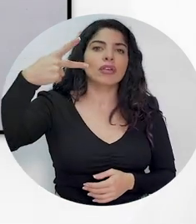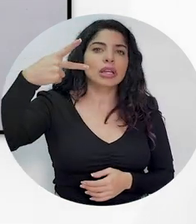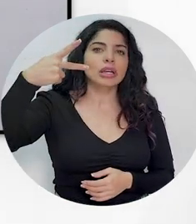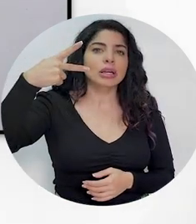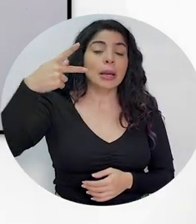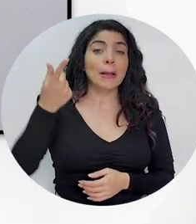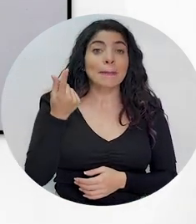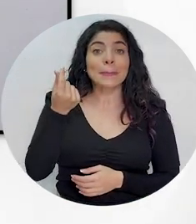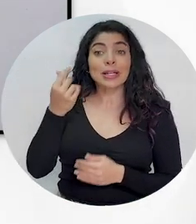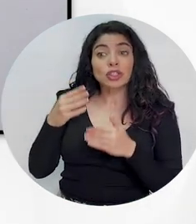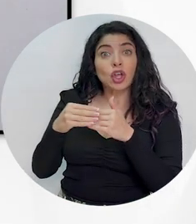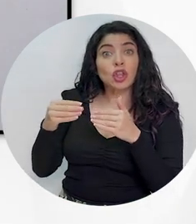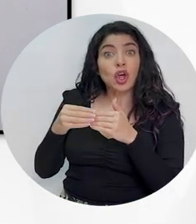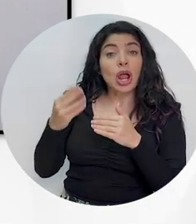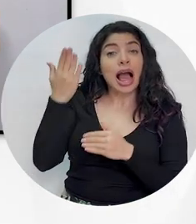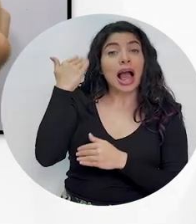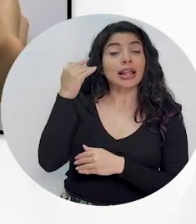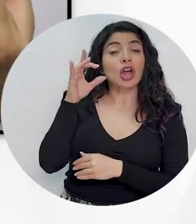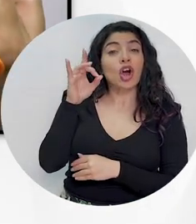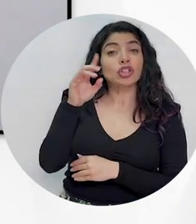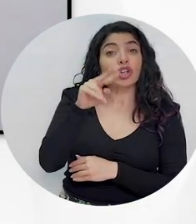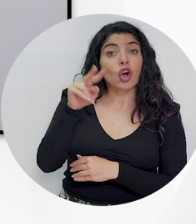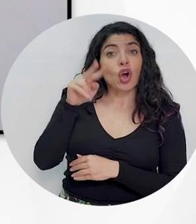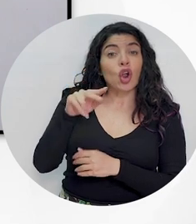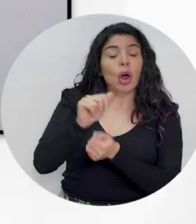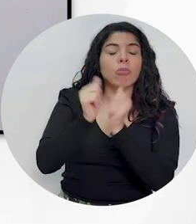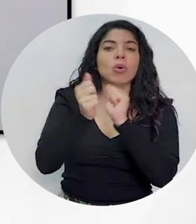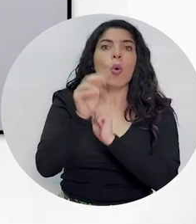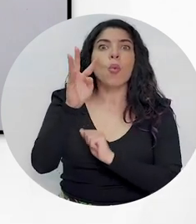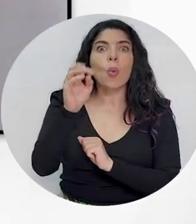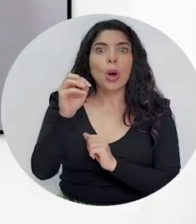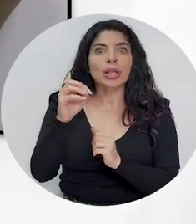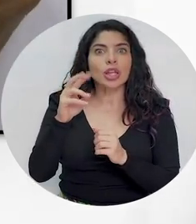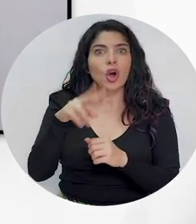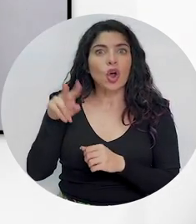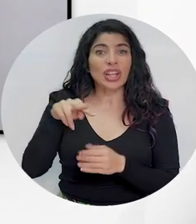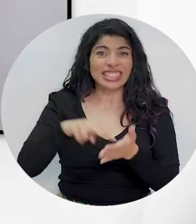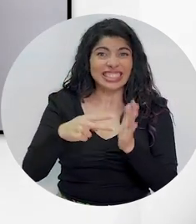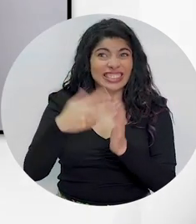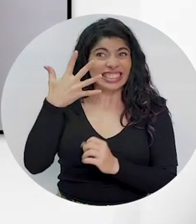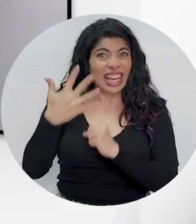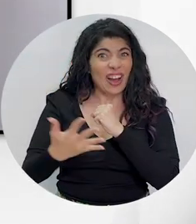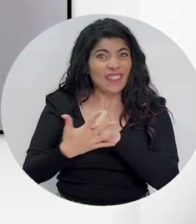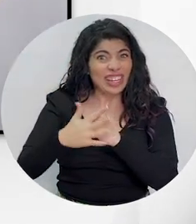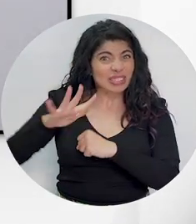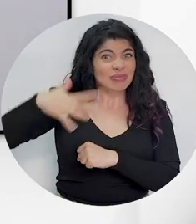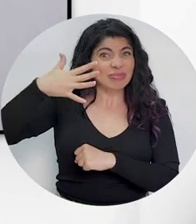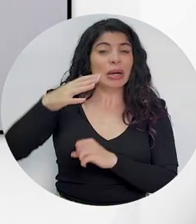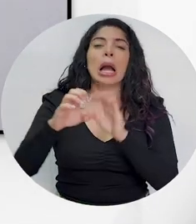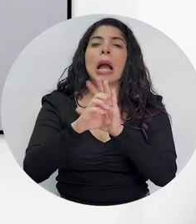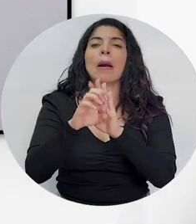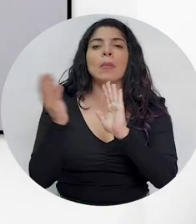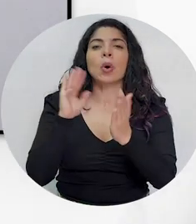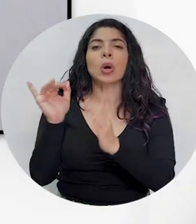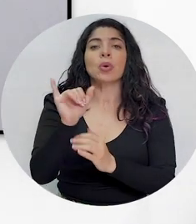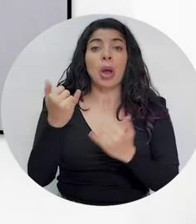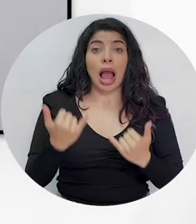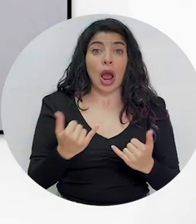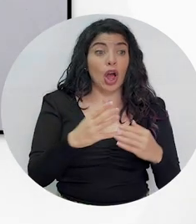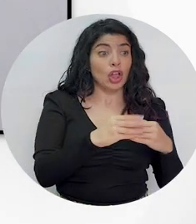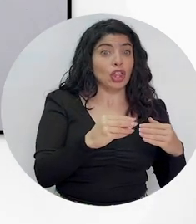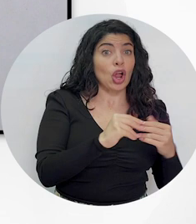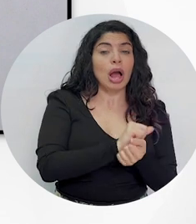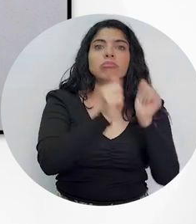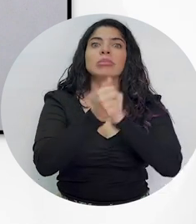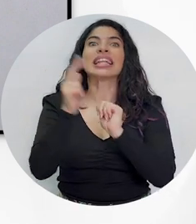comprábamos se duplicó. El precio del dólar pasó de 8 colones a 40, 5 veces más. Sería igual